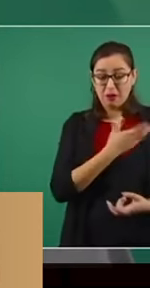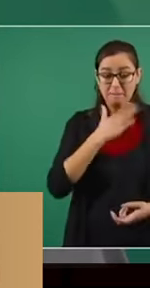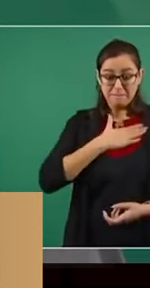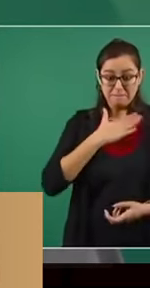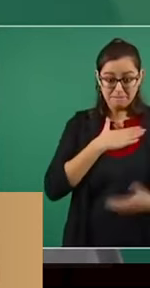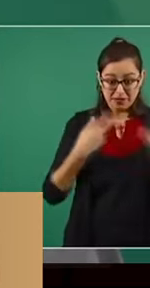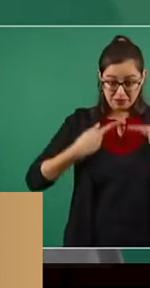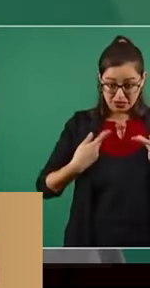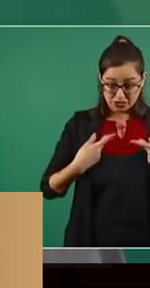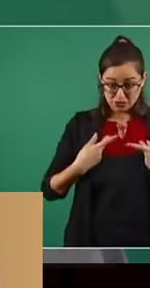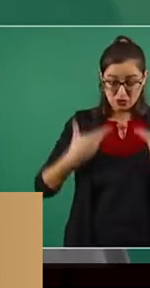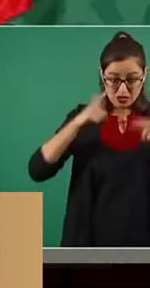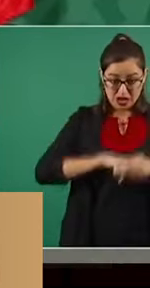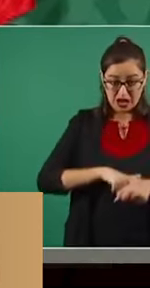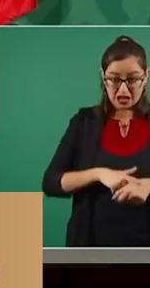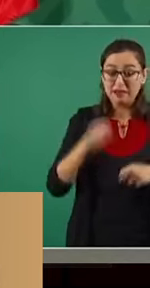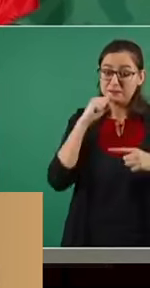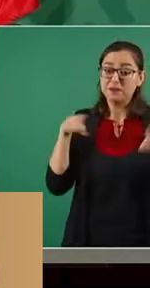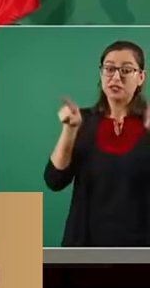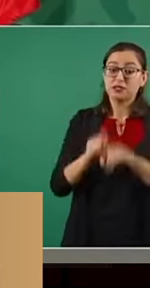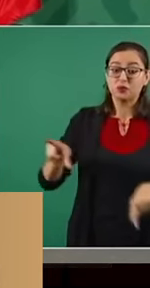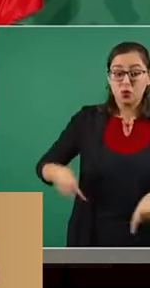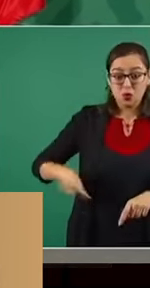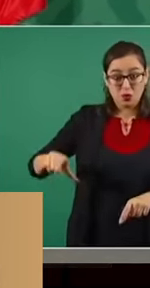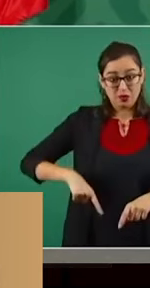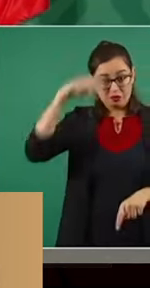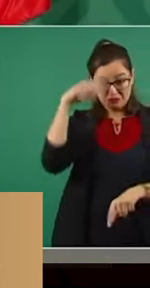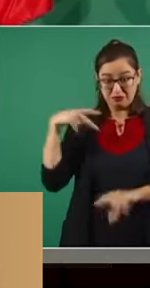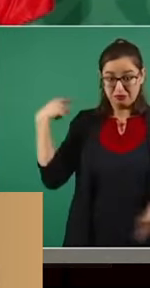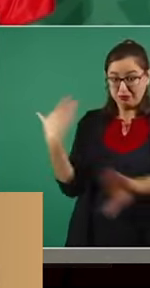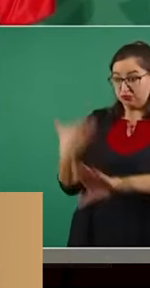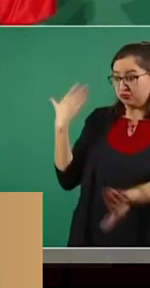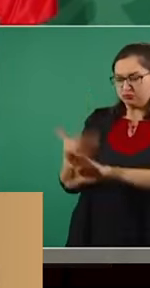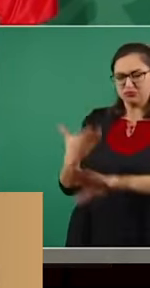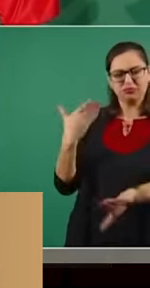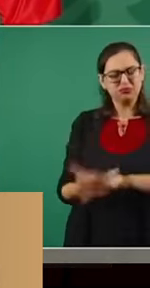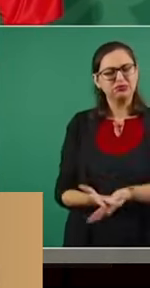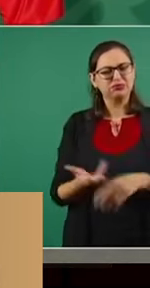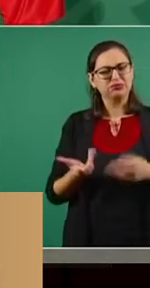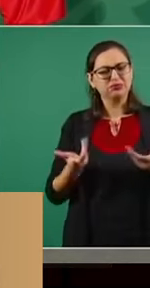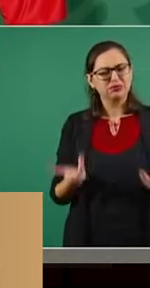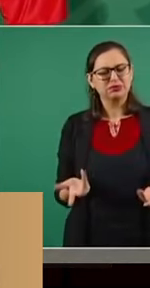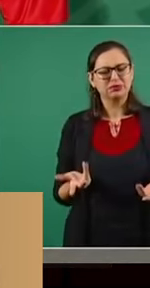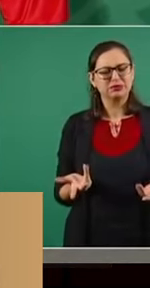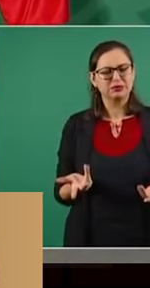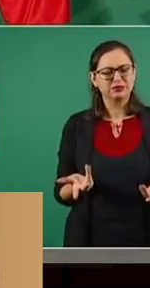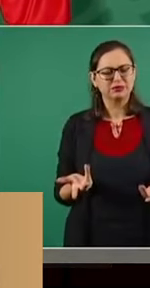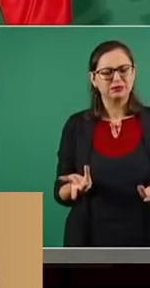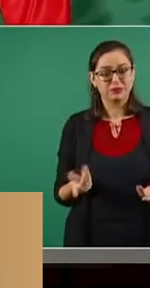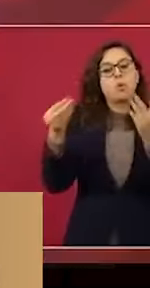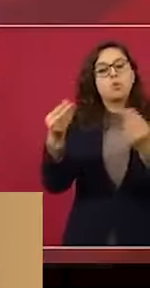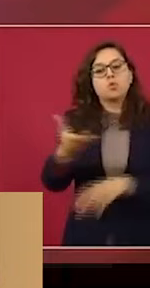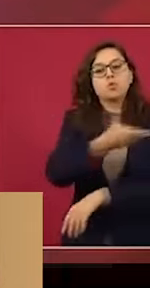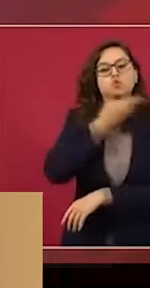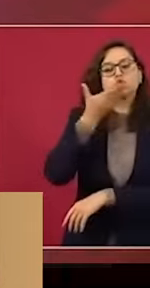Vamos a luchar. Ustedes se van a hacer dueños de los profesorados, de las universidades de filosofía, de las universidades